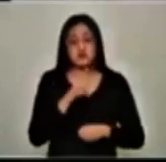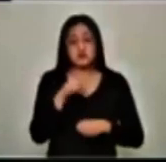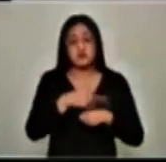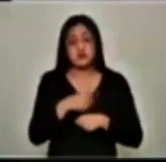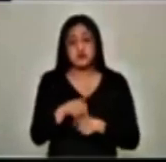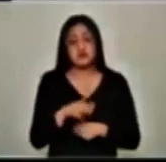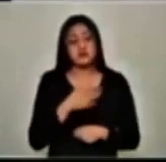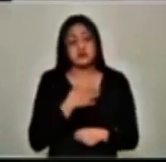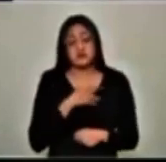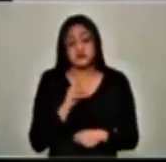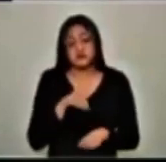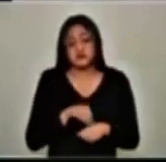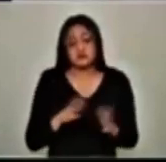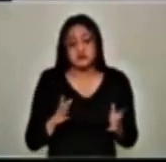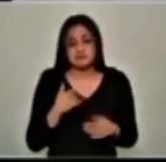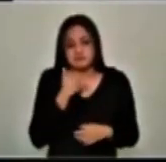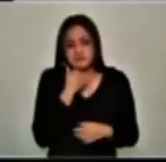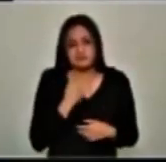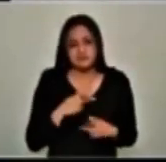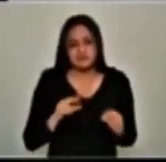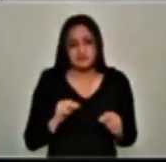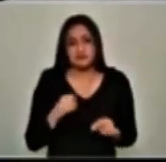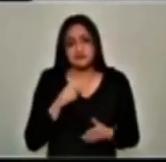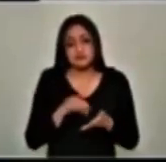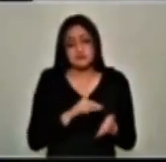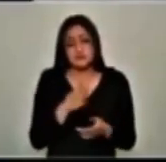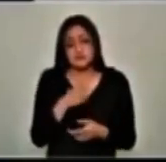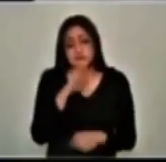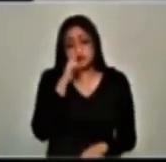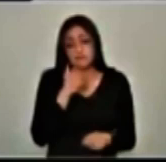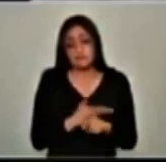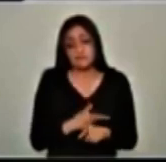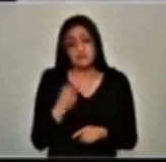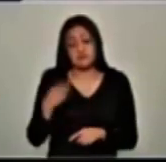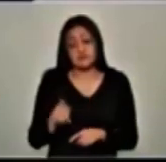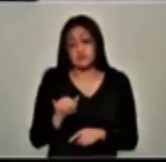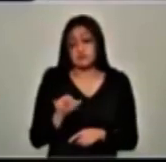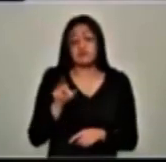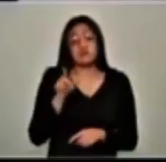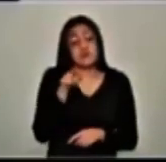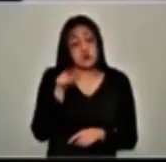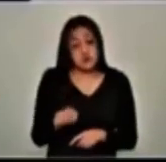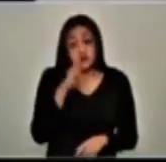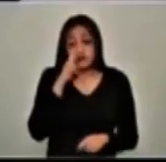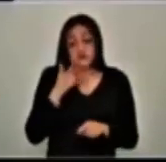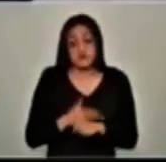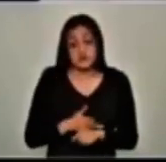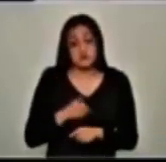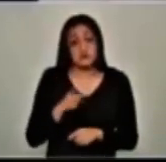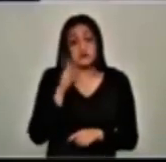yo no te la pondría yo no me la pondría te haría firmar un consentimiento informado con